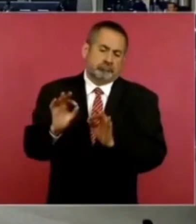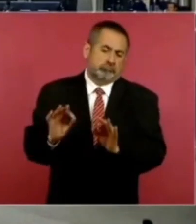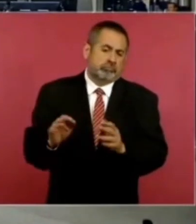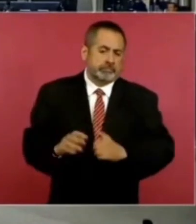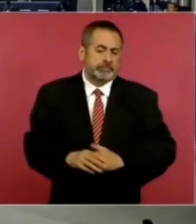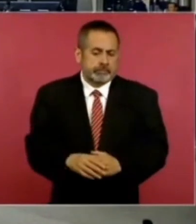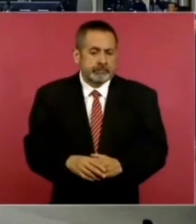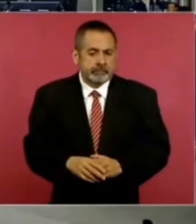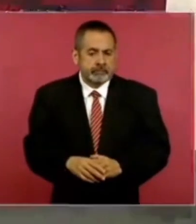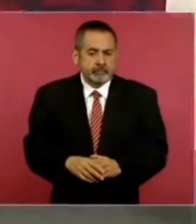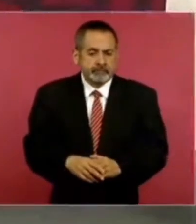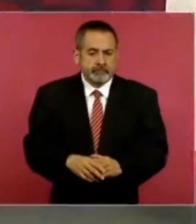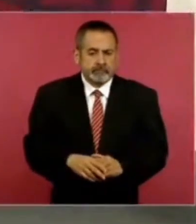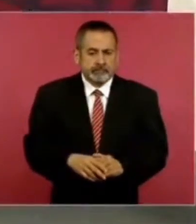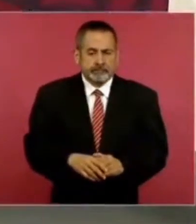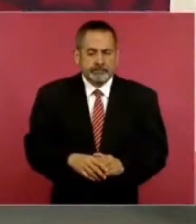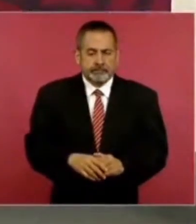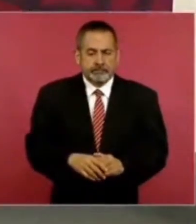Nosotros hemos